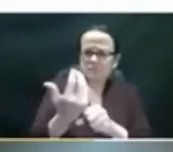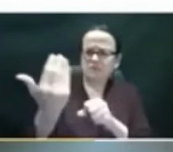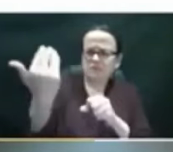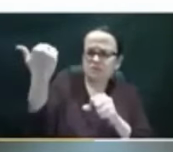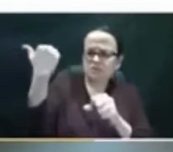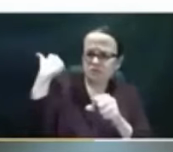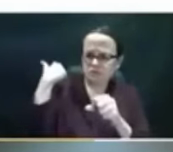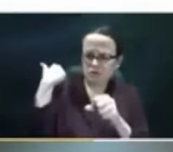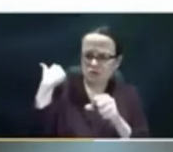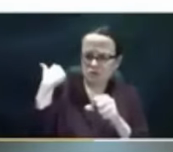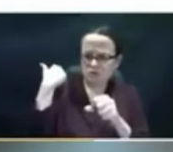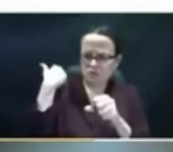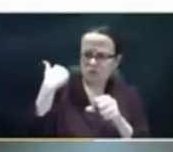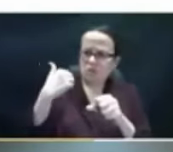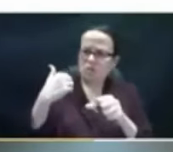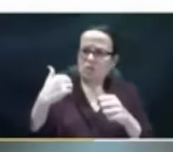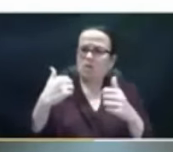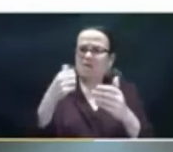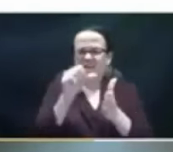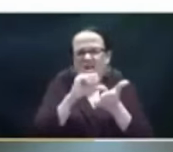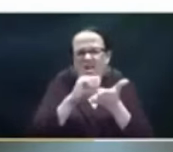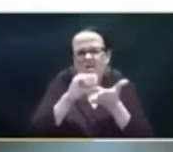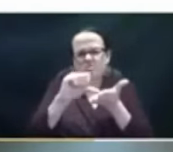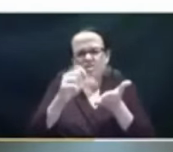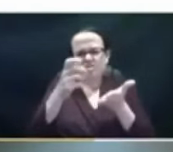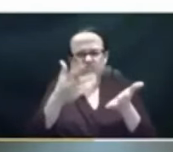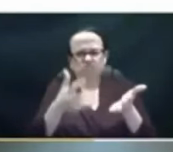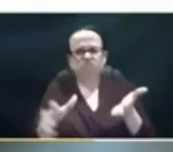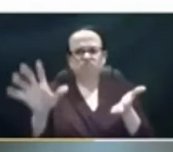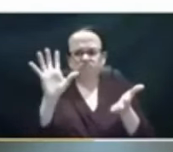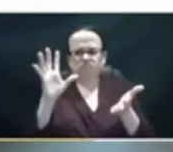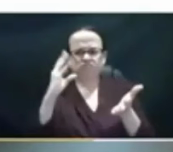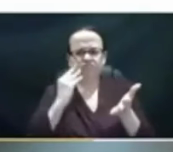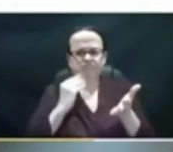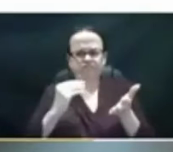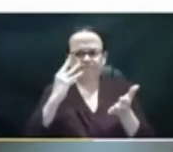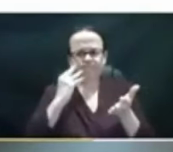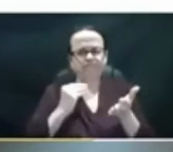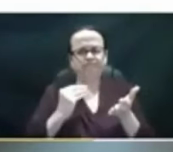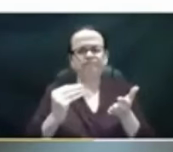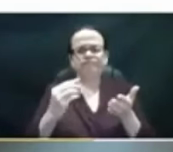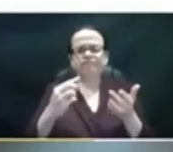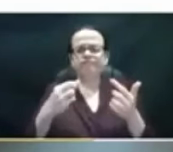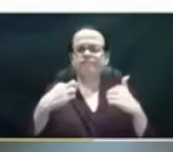Varios años atrás, tuve yo una cirugía.